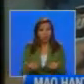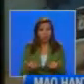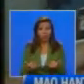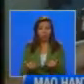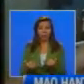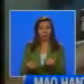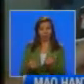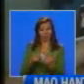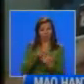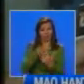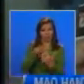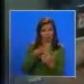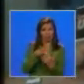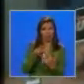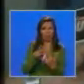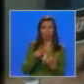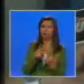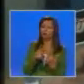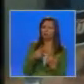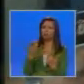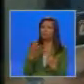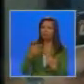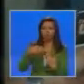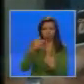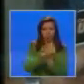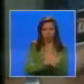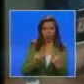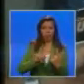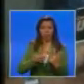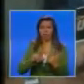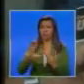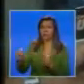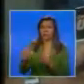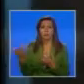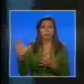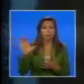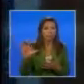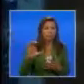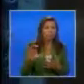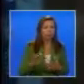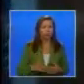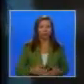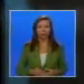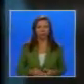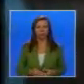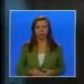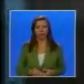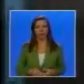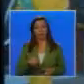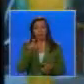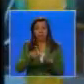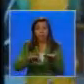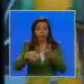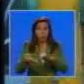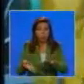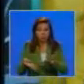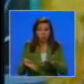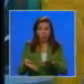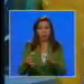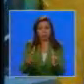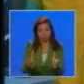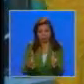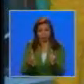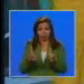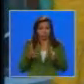supuestas personas que se encontraba con el individuo. En el lugar se encuentra un solo acompañante del señor. Para el traslado de los restos del ciudadano africano a la morgue